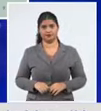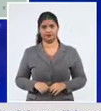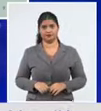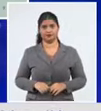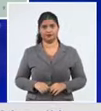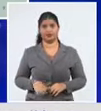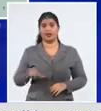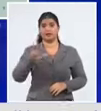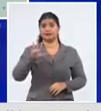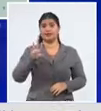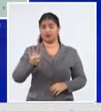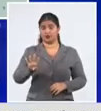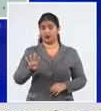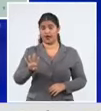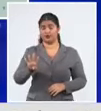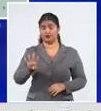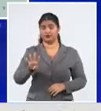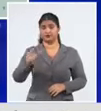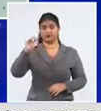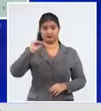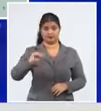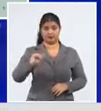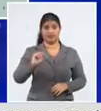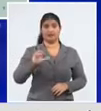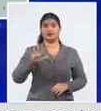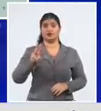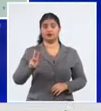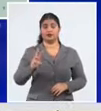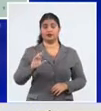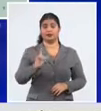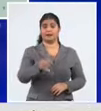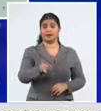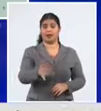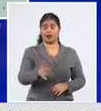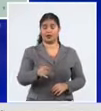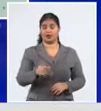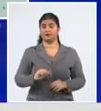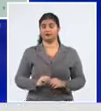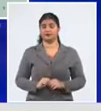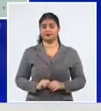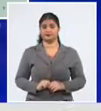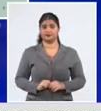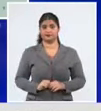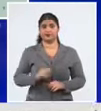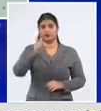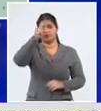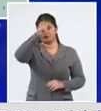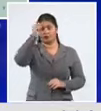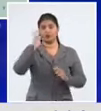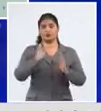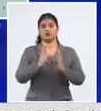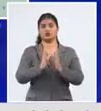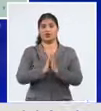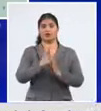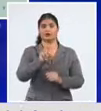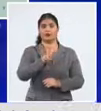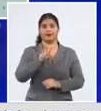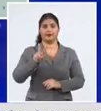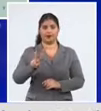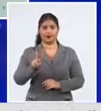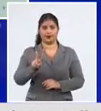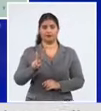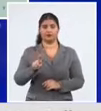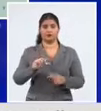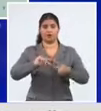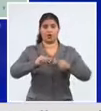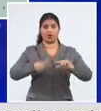54 en Sagua la Grande, 53 en Manicaragua, Placetas 44, Santo Domingo 22, Encrucijada 20, Corralillo